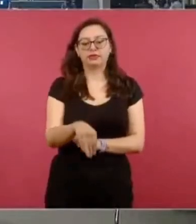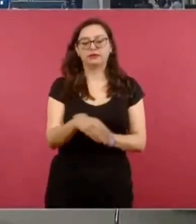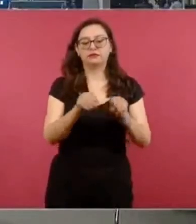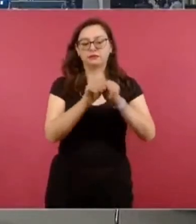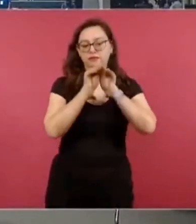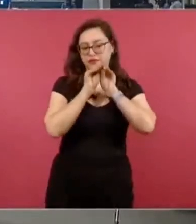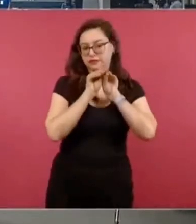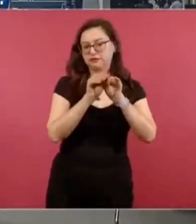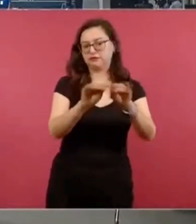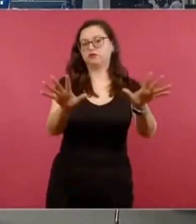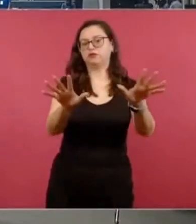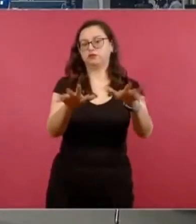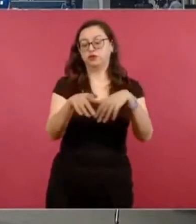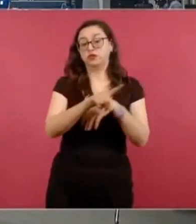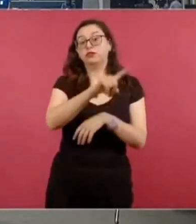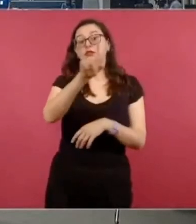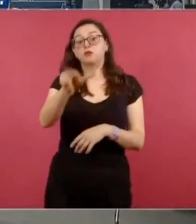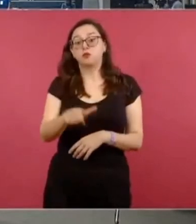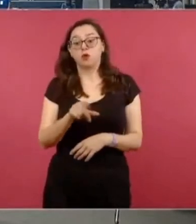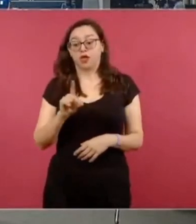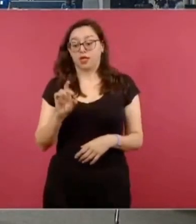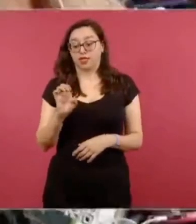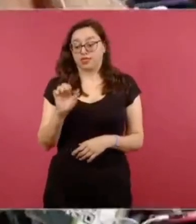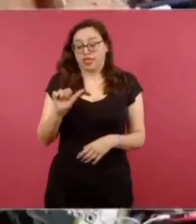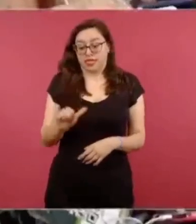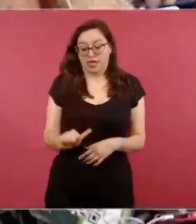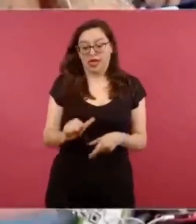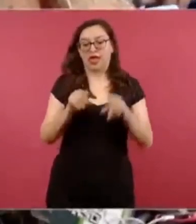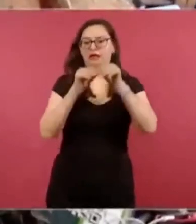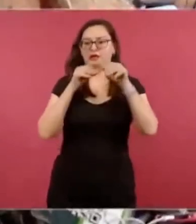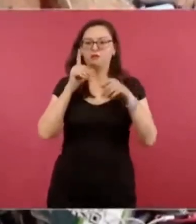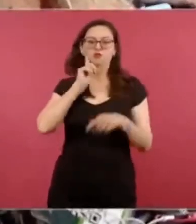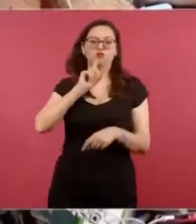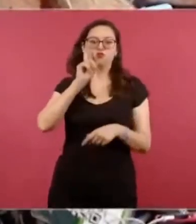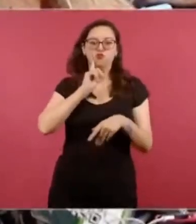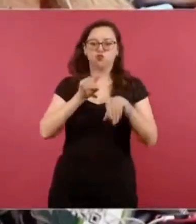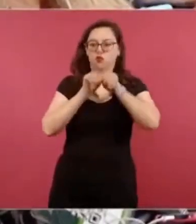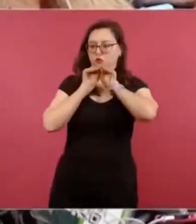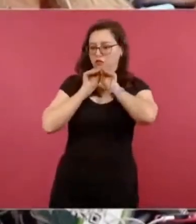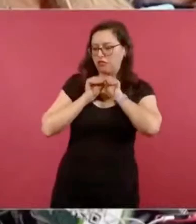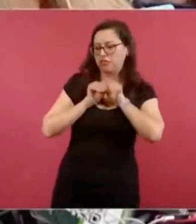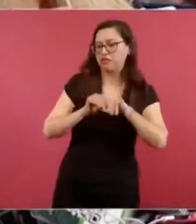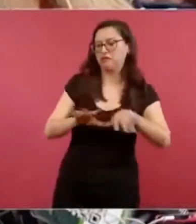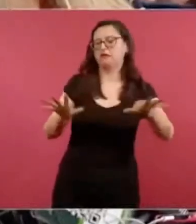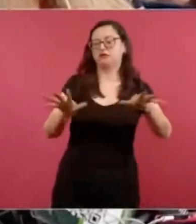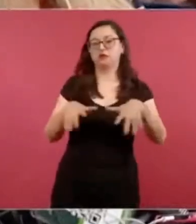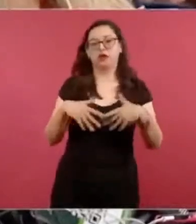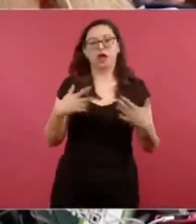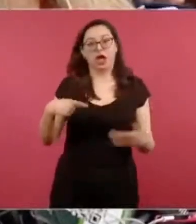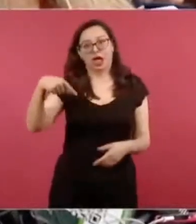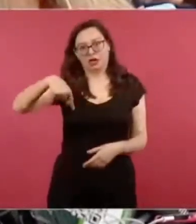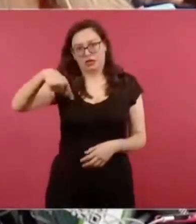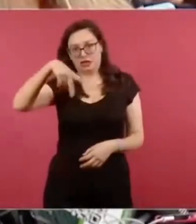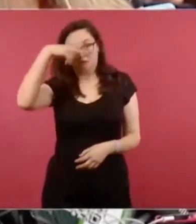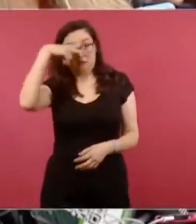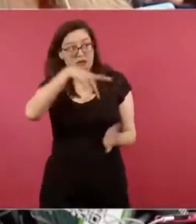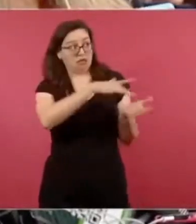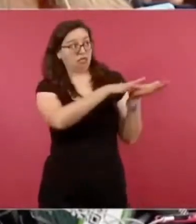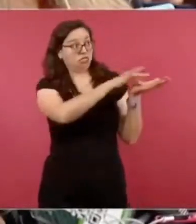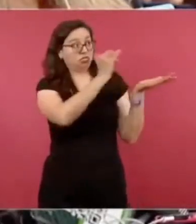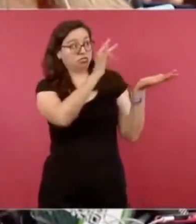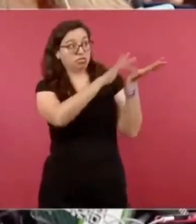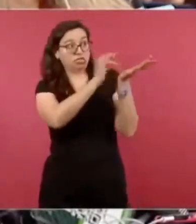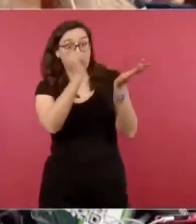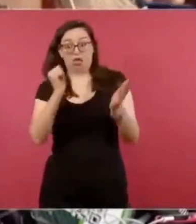fueron tomadas por la oposición y sus propagandistas para reforzar el mensaje de que narcopresidente y que su gobierno no quiere que